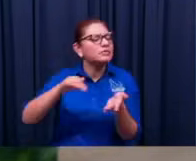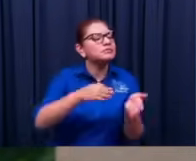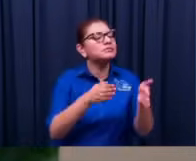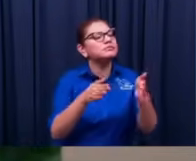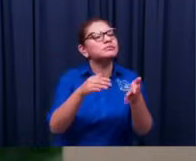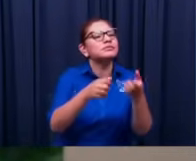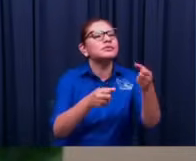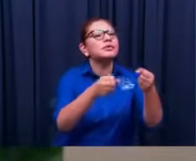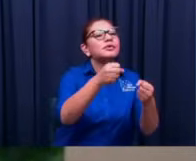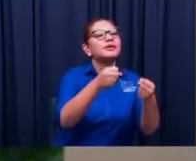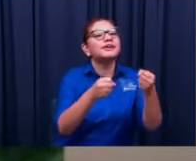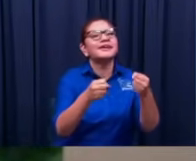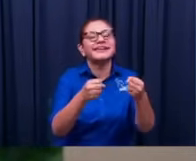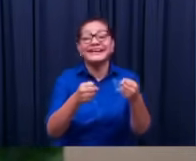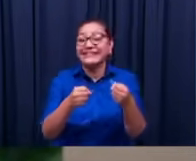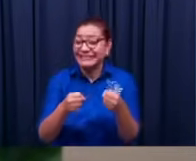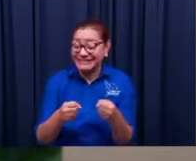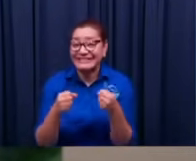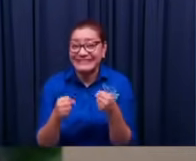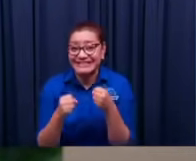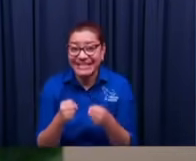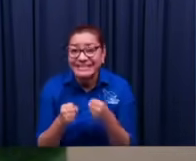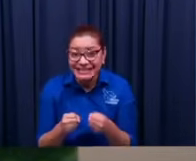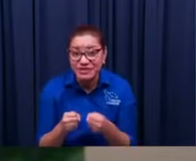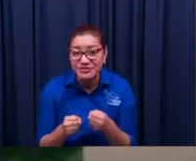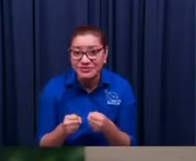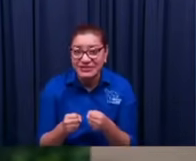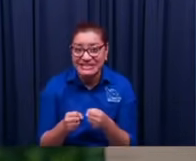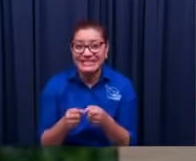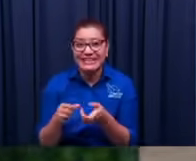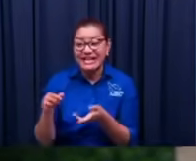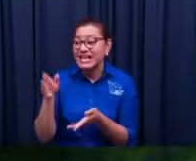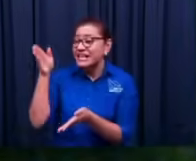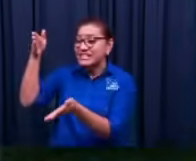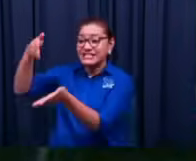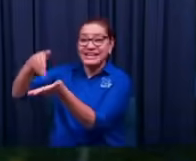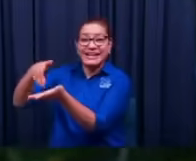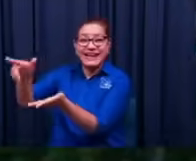Y es que también está cardíaco poner el Waze. Imagínense que usted va